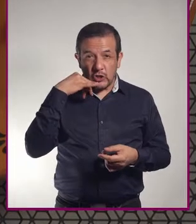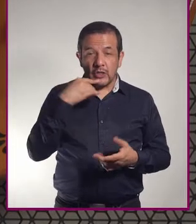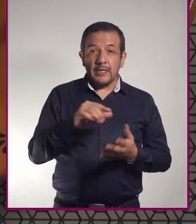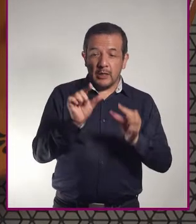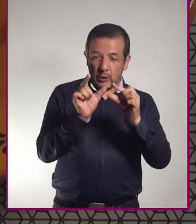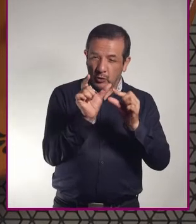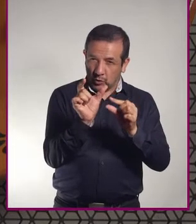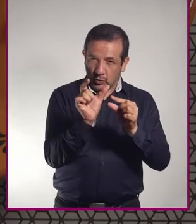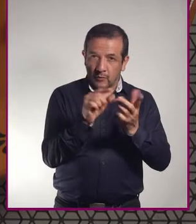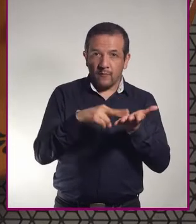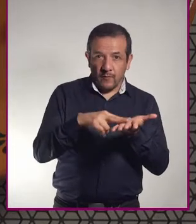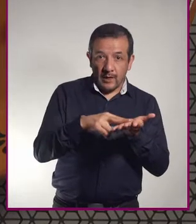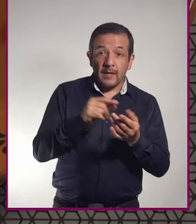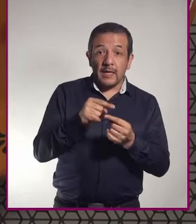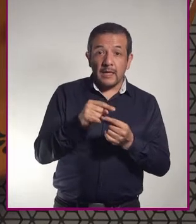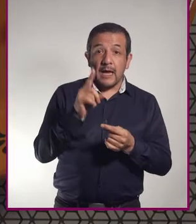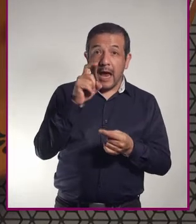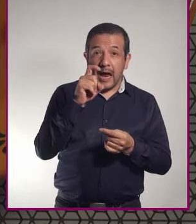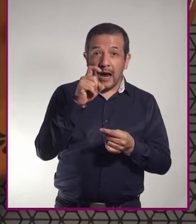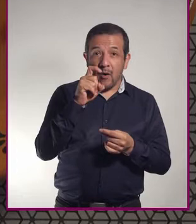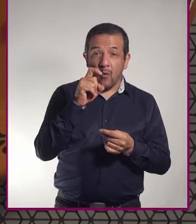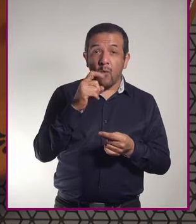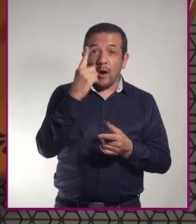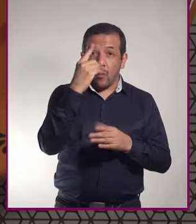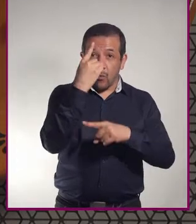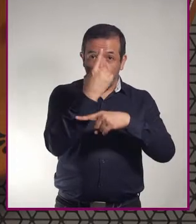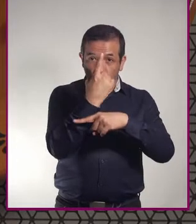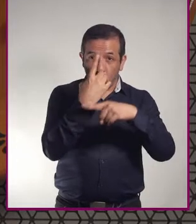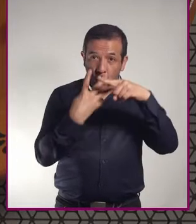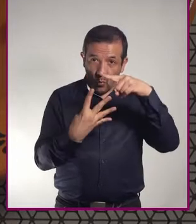1/4 de taza de agua, sal,